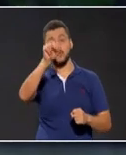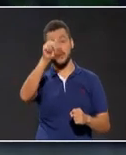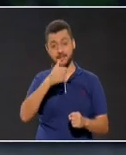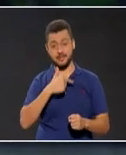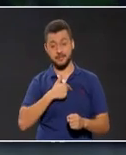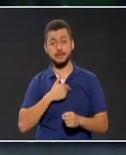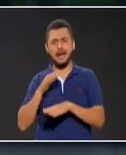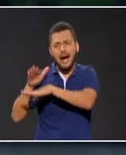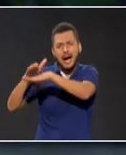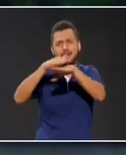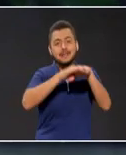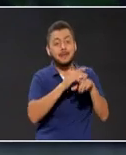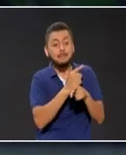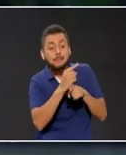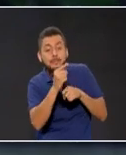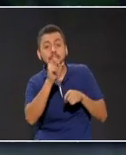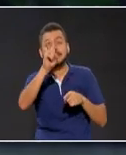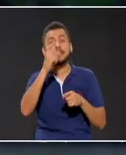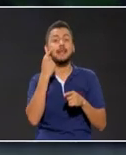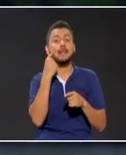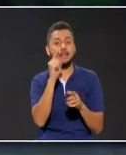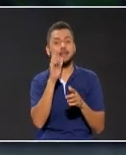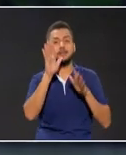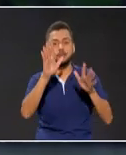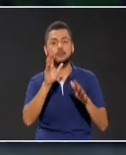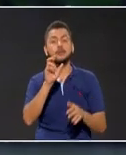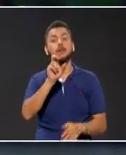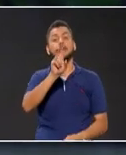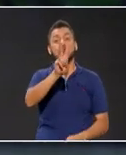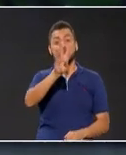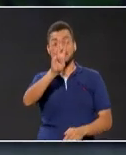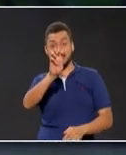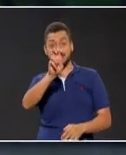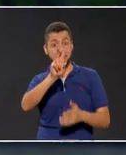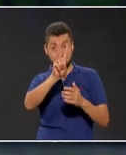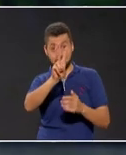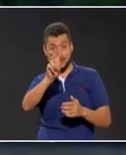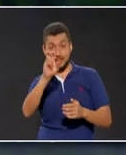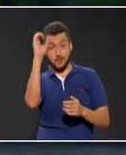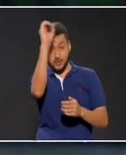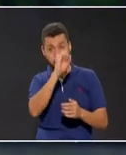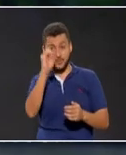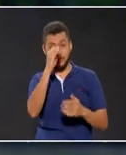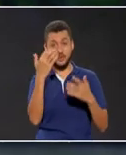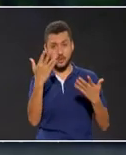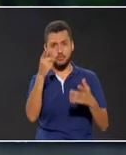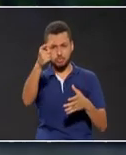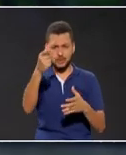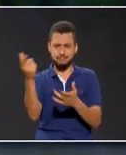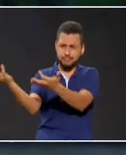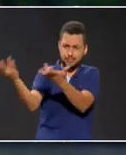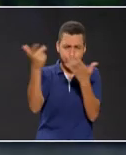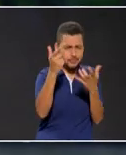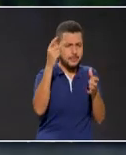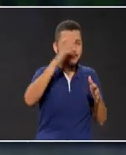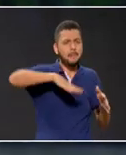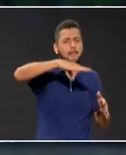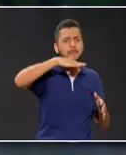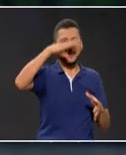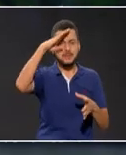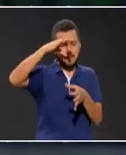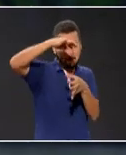dentro de 7 días, octubre 27, voten con confianza, voten sin miedo. Esta alcaldía de Medellín nunca se ha